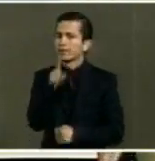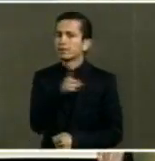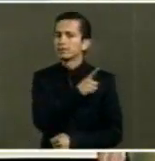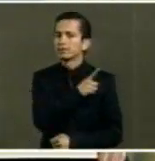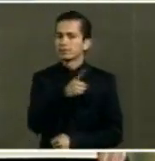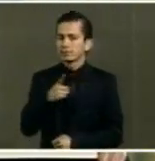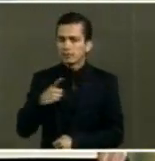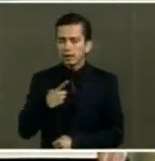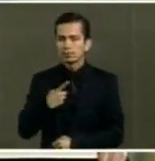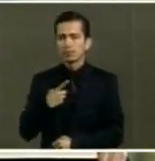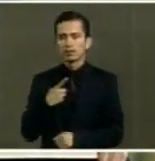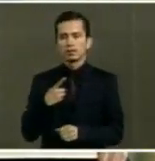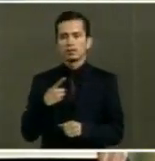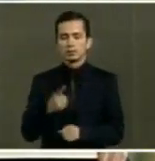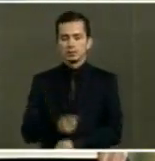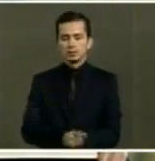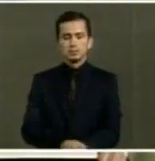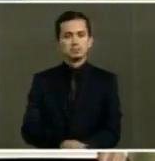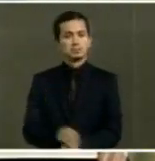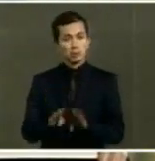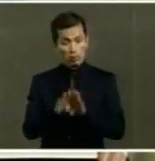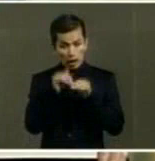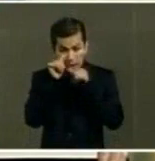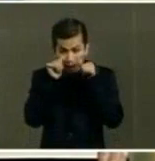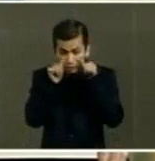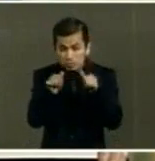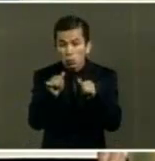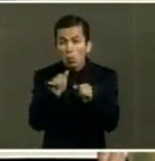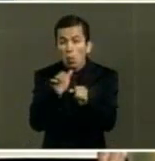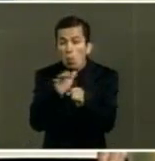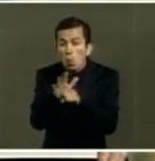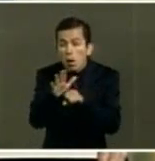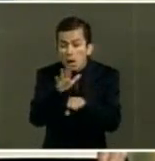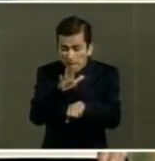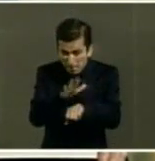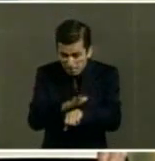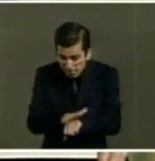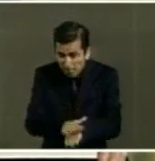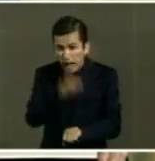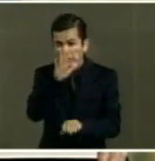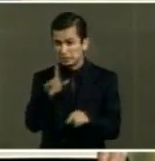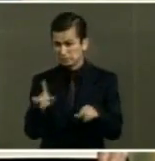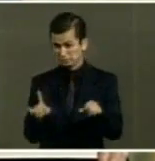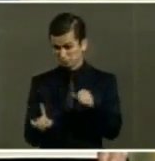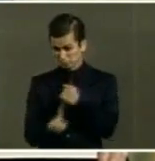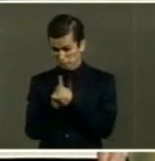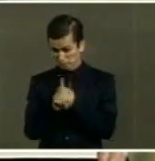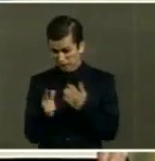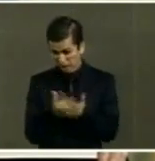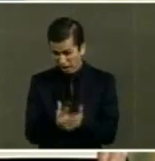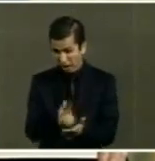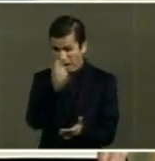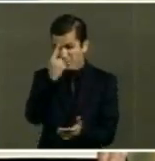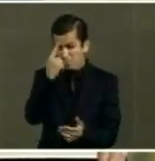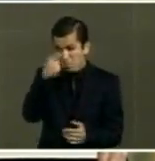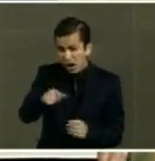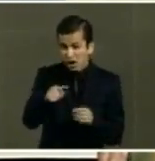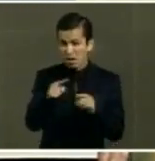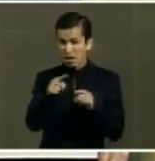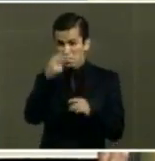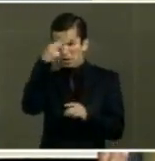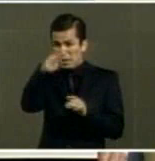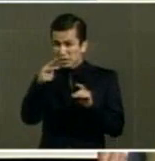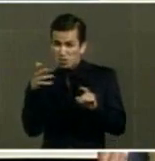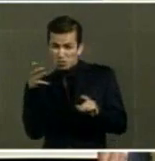confundirnos ni perder de vista que la mayor amenaza para las instituciones y para el futuro de México es ese